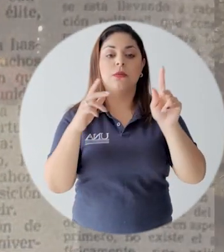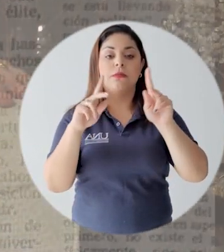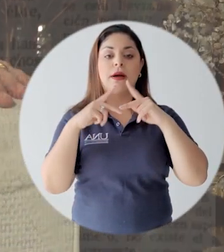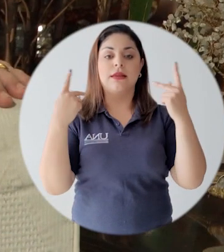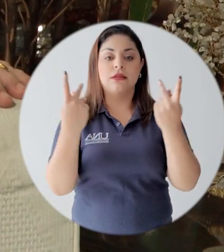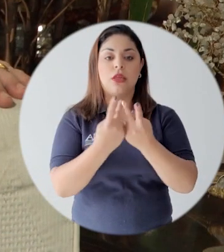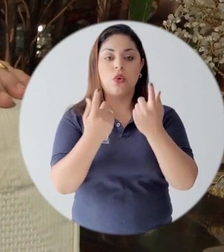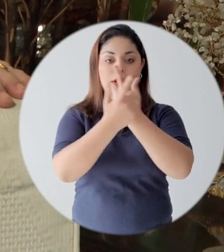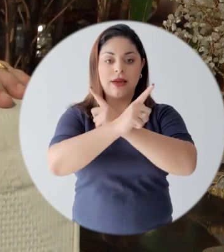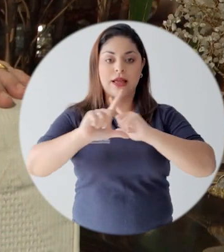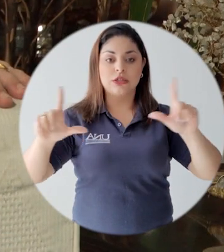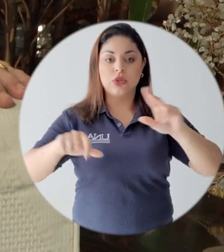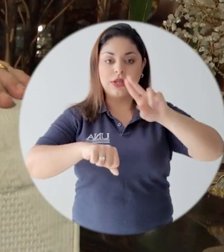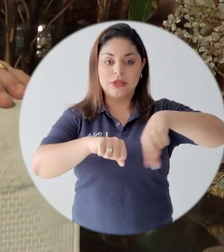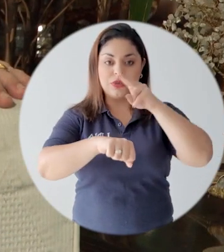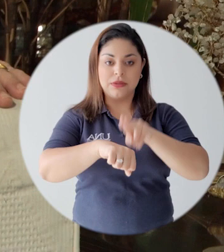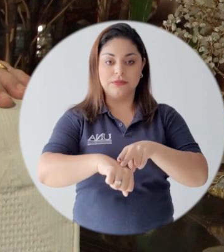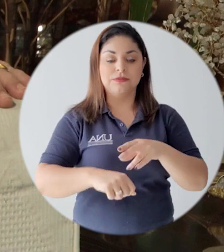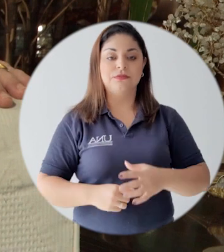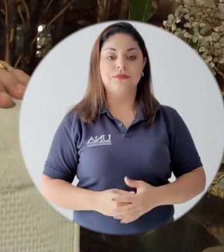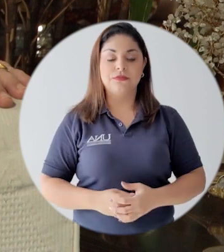Partido Liberación Nacional.